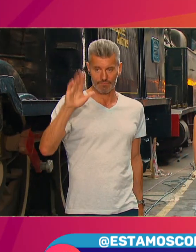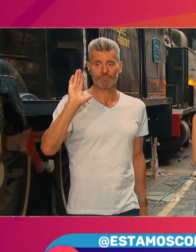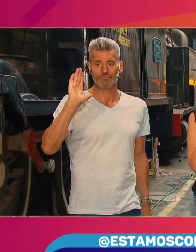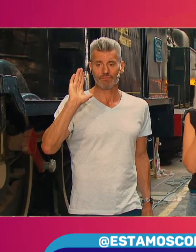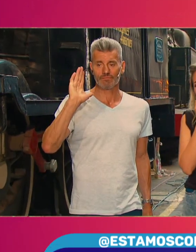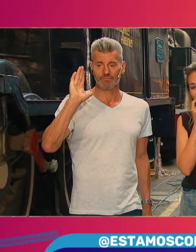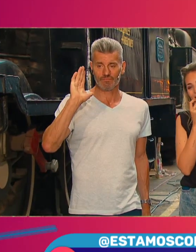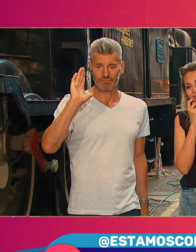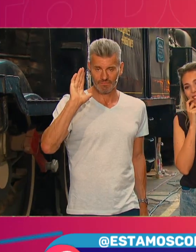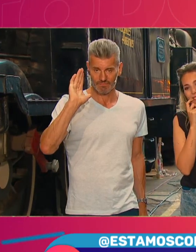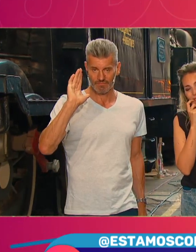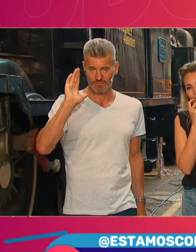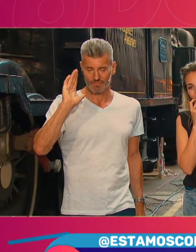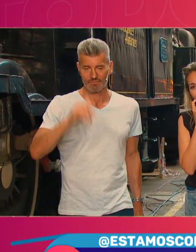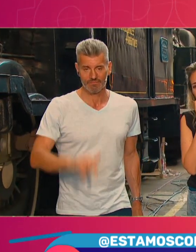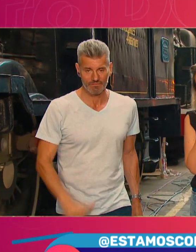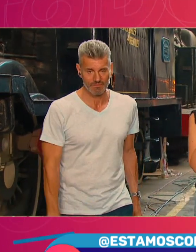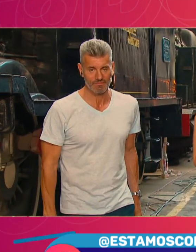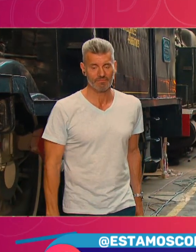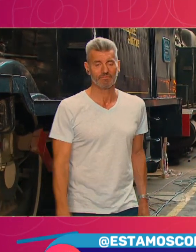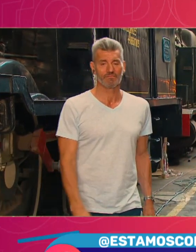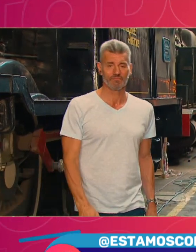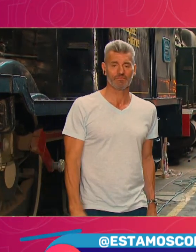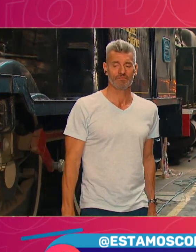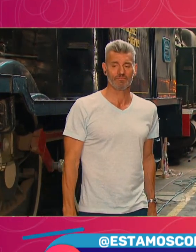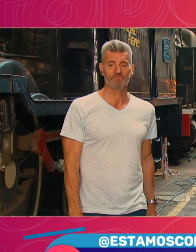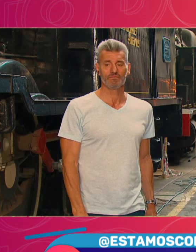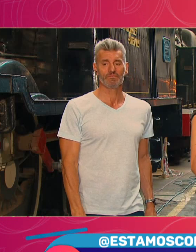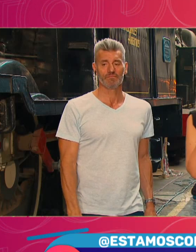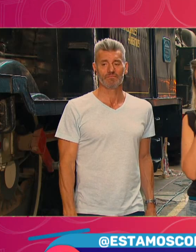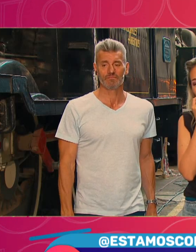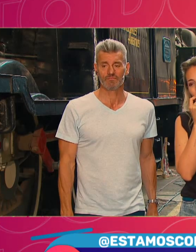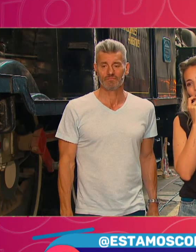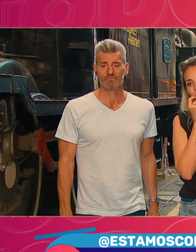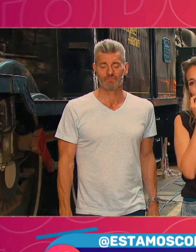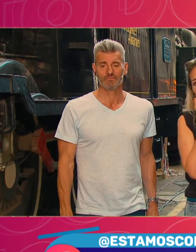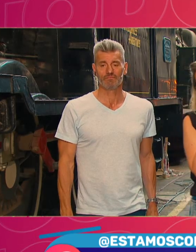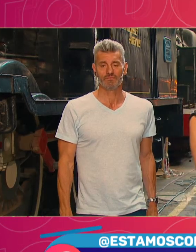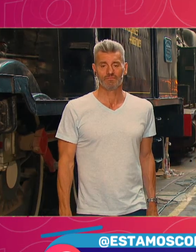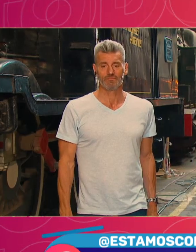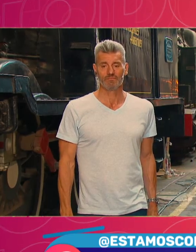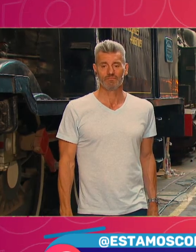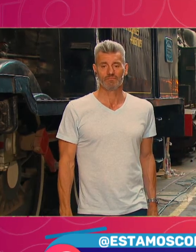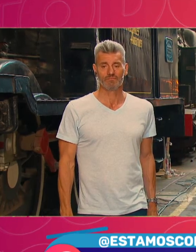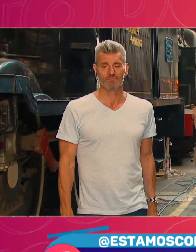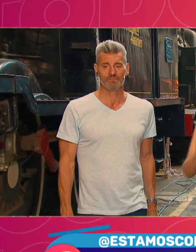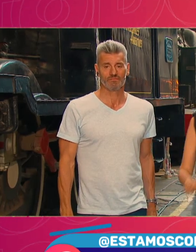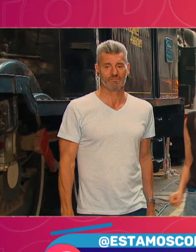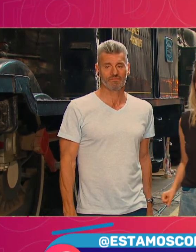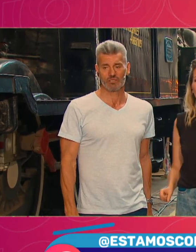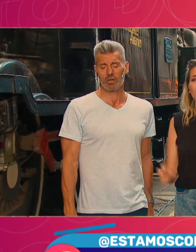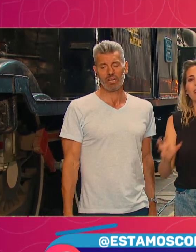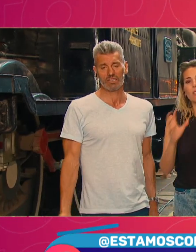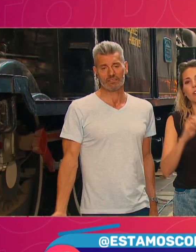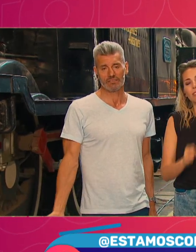tomo la palabra, voy a empezar a investigar a ver qué puedo hacer entonces. Los espero acá en un ratito para seguir mostrando todas las actividades que se pueden hacer en este Parque Nacional. Te queda una horita,